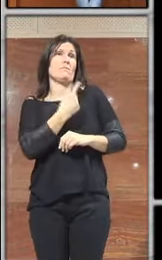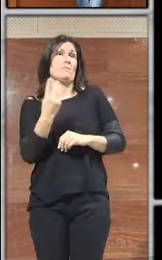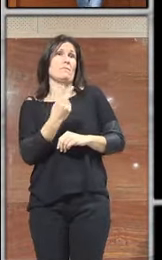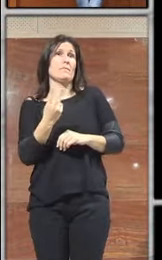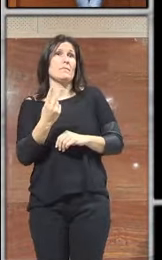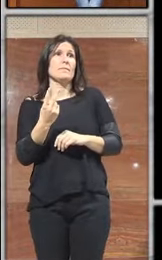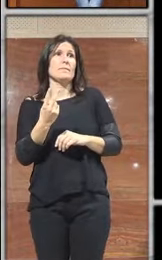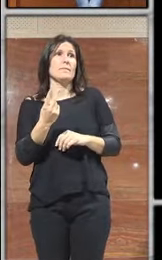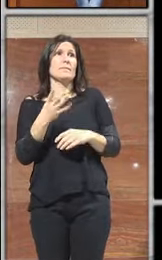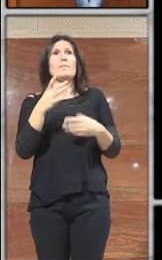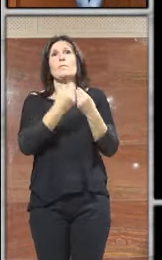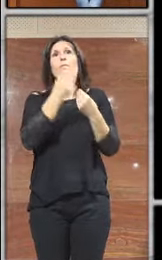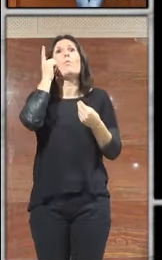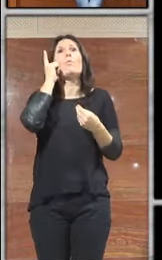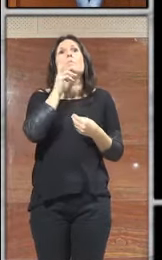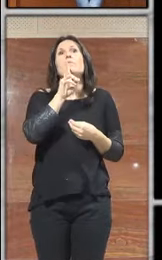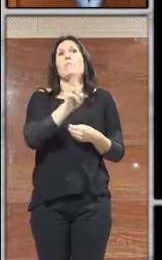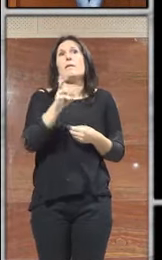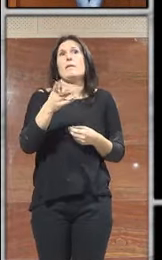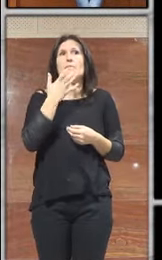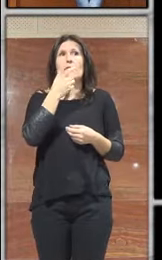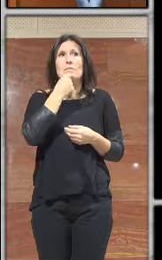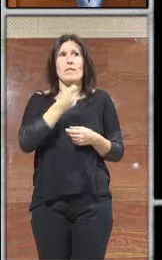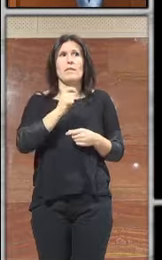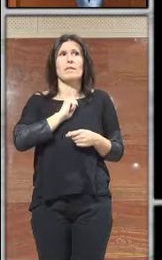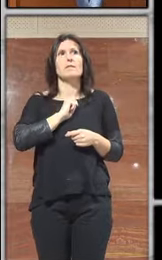cual, excepto el correo electrónico del trabajo.